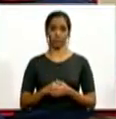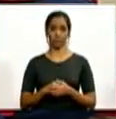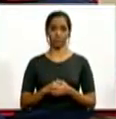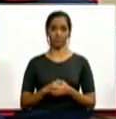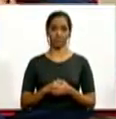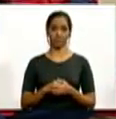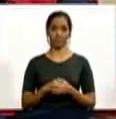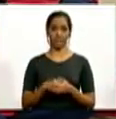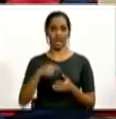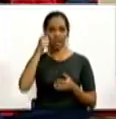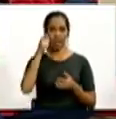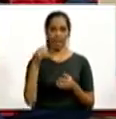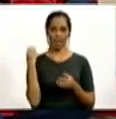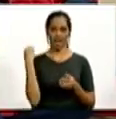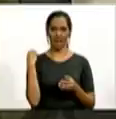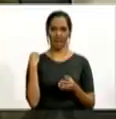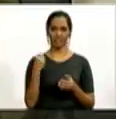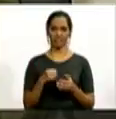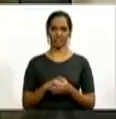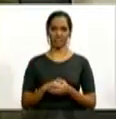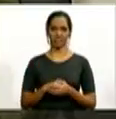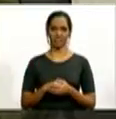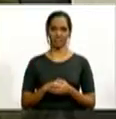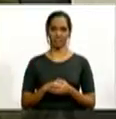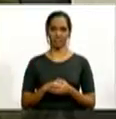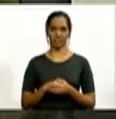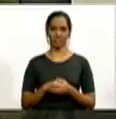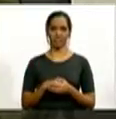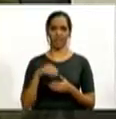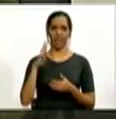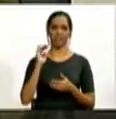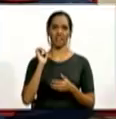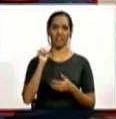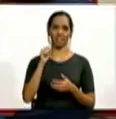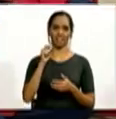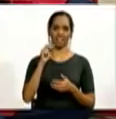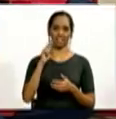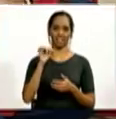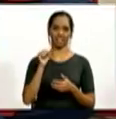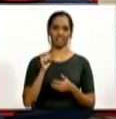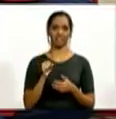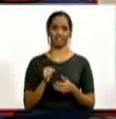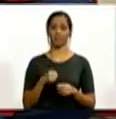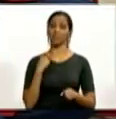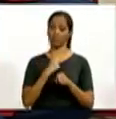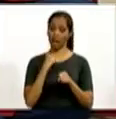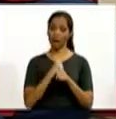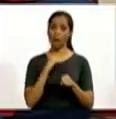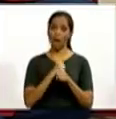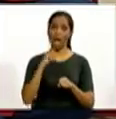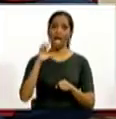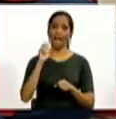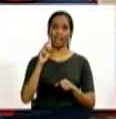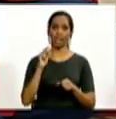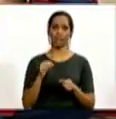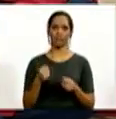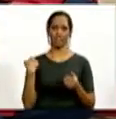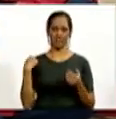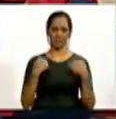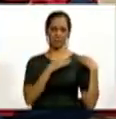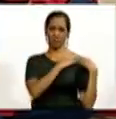Después vas para la fiscalía y me denuncia a mí ahora. ¿Qué? Que te estoy acusando. ¿Beatriz Javier? Sí, la Beatriz. Pero no, de tremenda chamba de Erika. Ahí está. ¿Qué le pasó hoy en el hombro